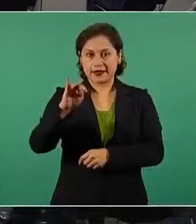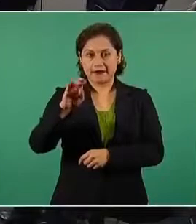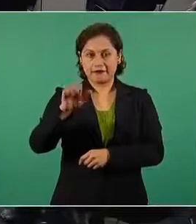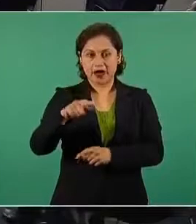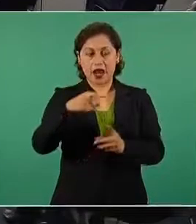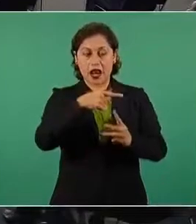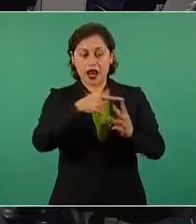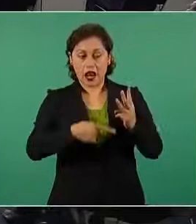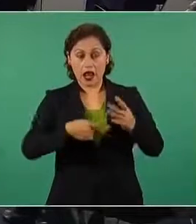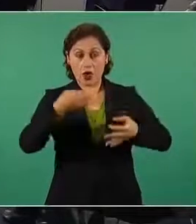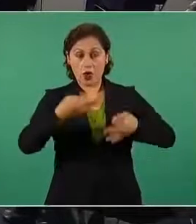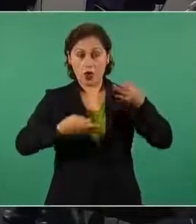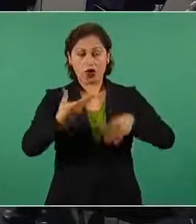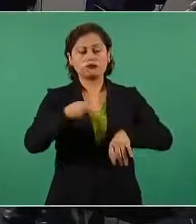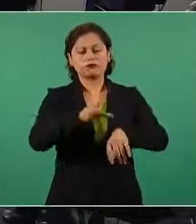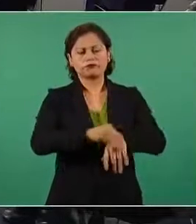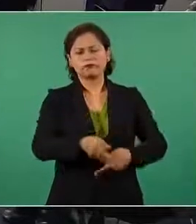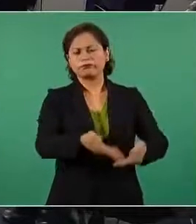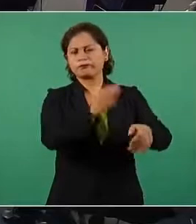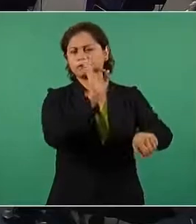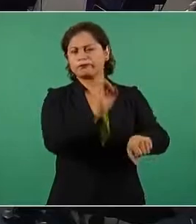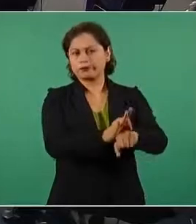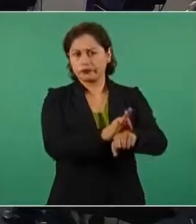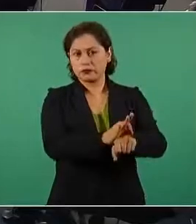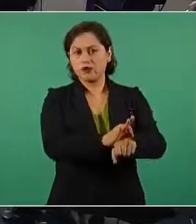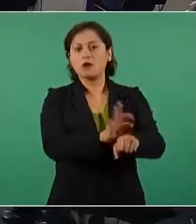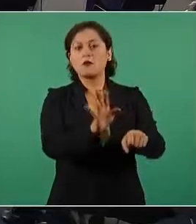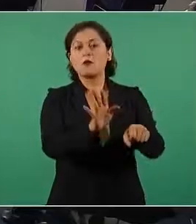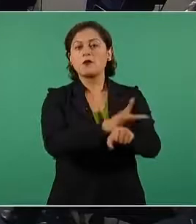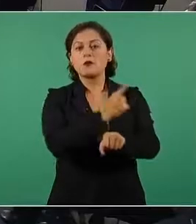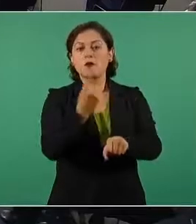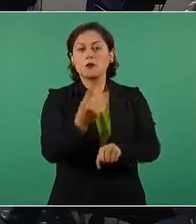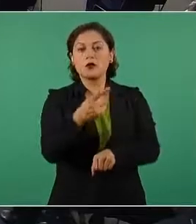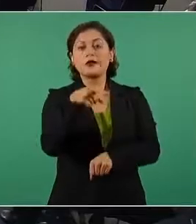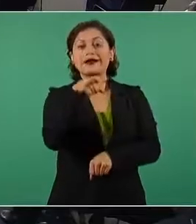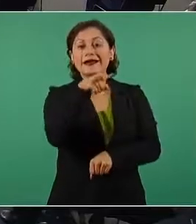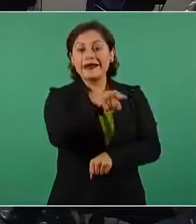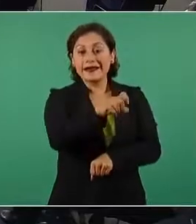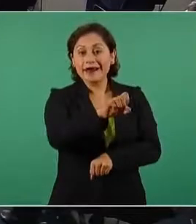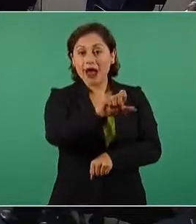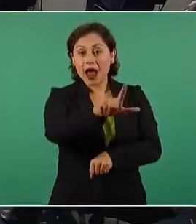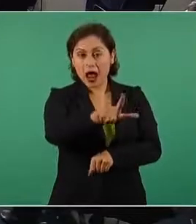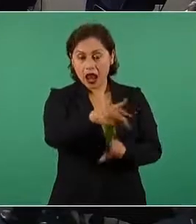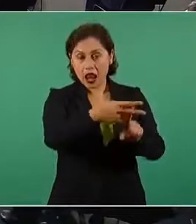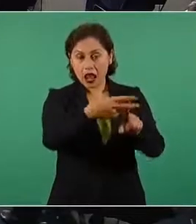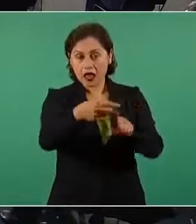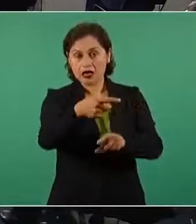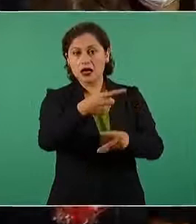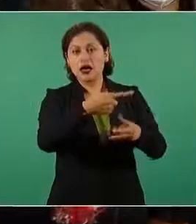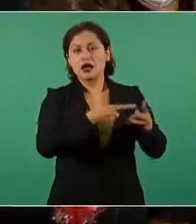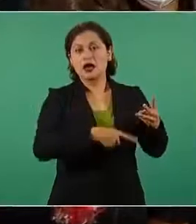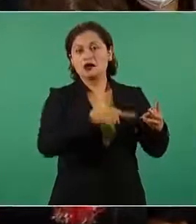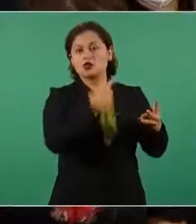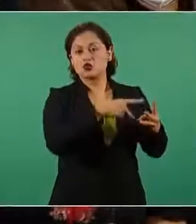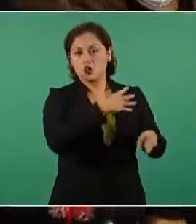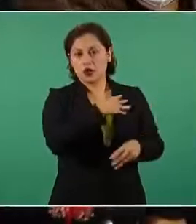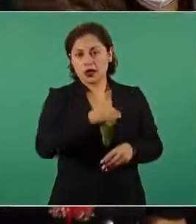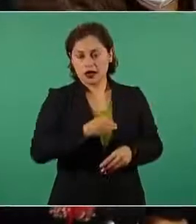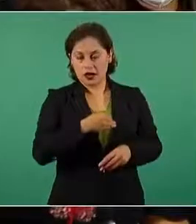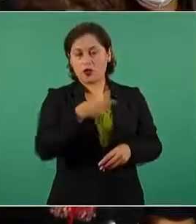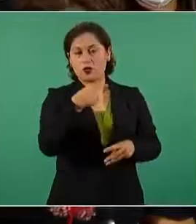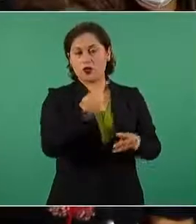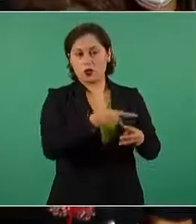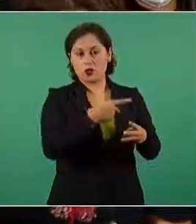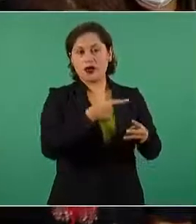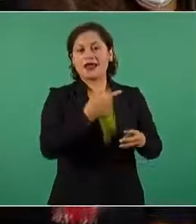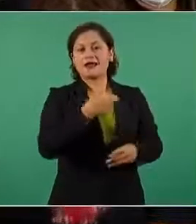es hijastro de uno de ellos, de uno de los magistrados. La madre es Esmeralda Ruiz, la pareja